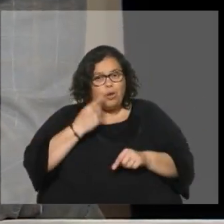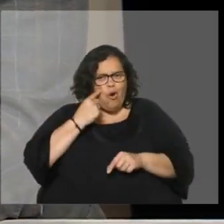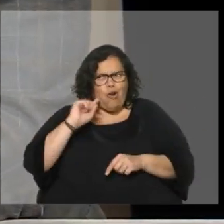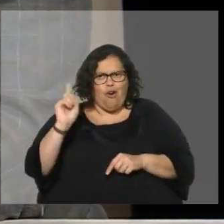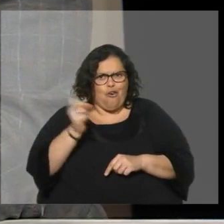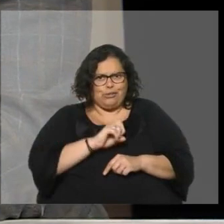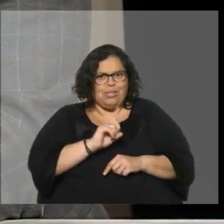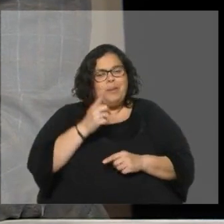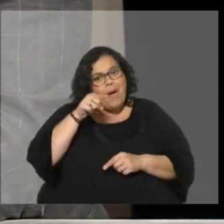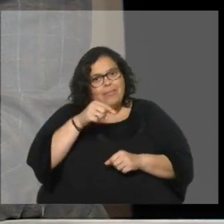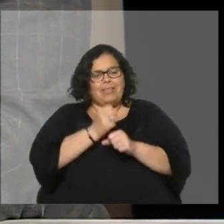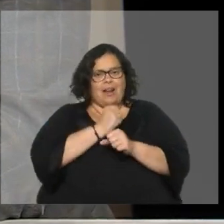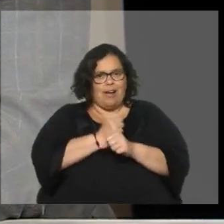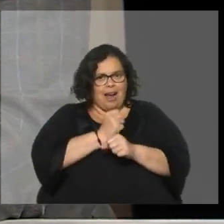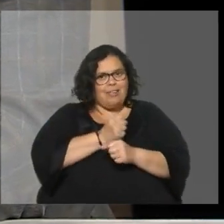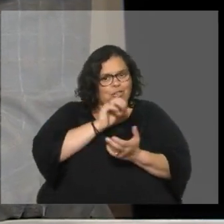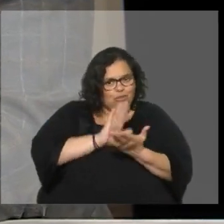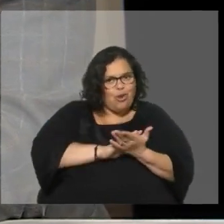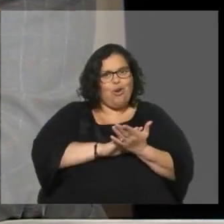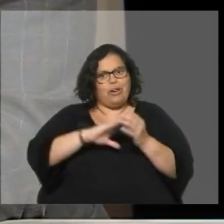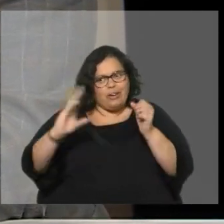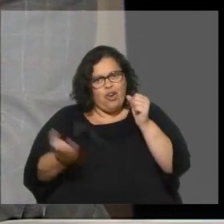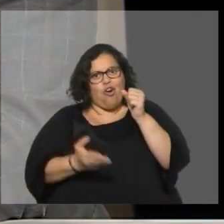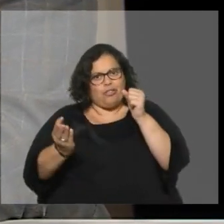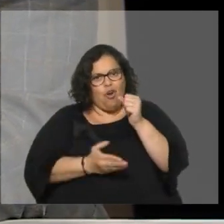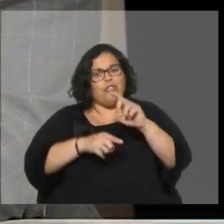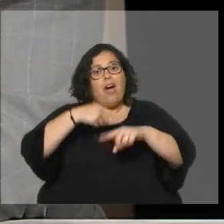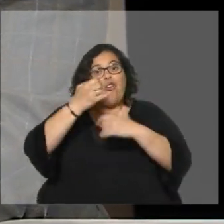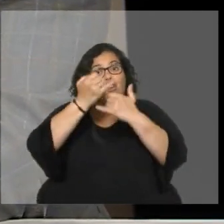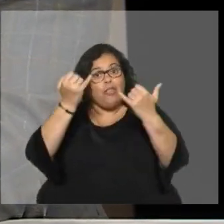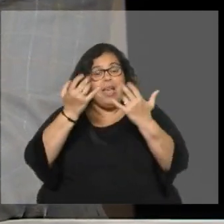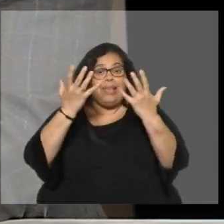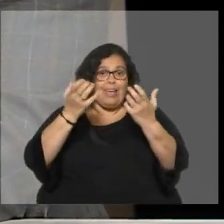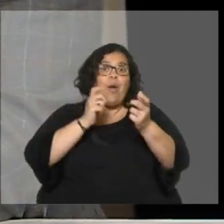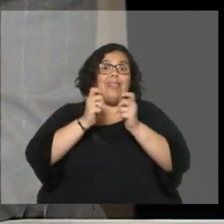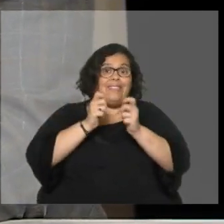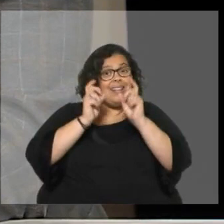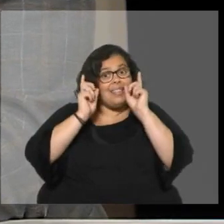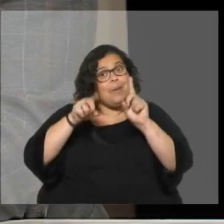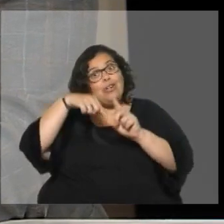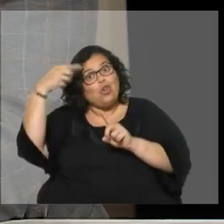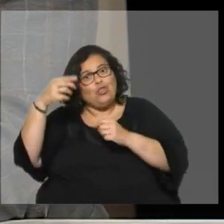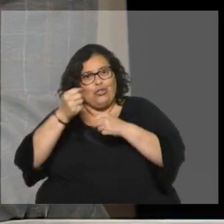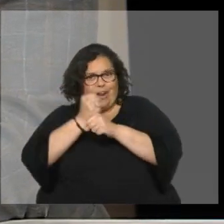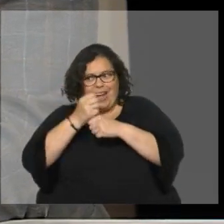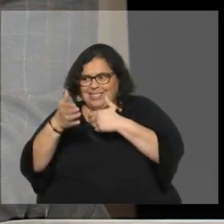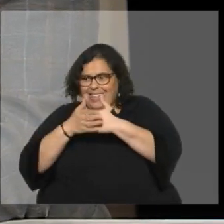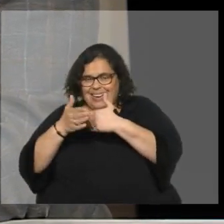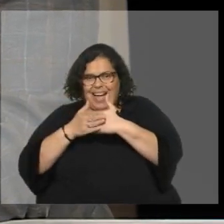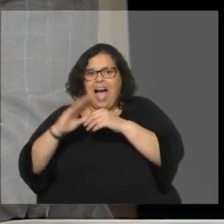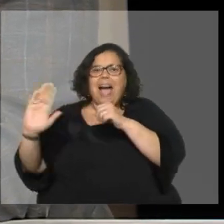zafra, cortando juncos. Otro día quedará entrevistar a los totoreros que trabajan ahí cerquita, cortando la